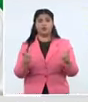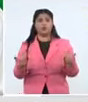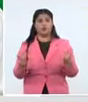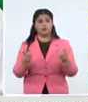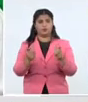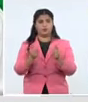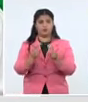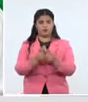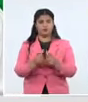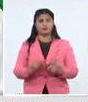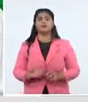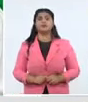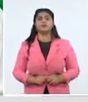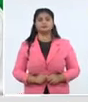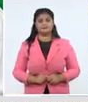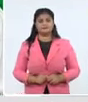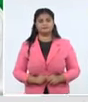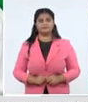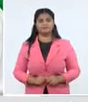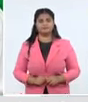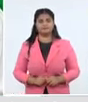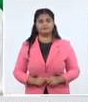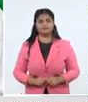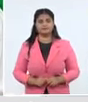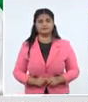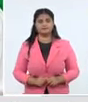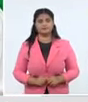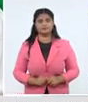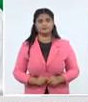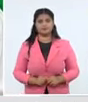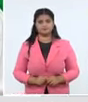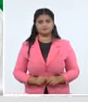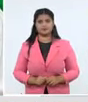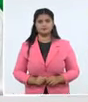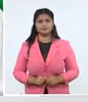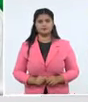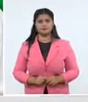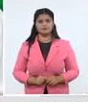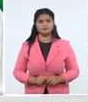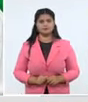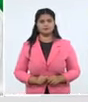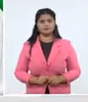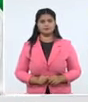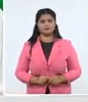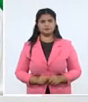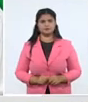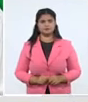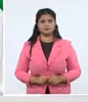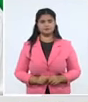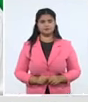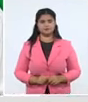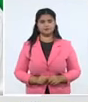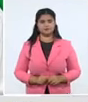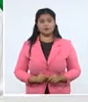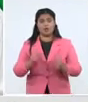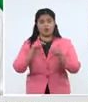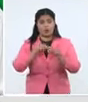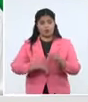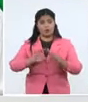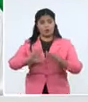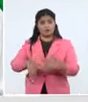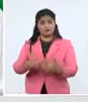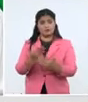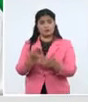obstante, sin abandonar los conocidos ya desde un principio de la pandemia. Hoy informando